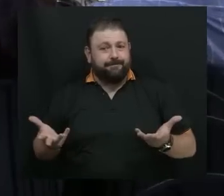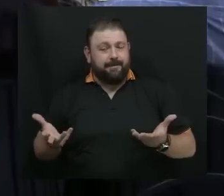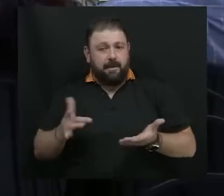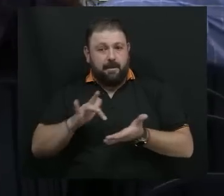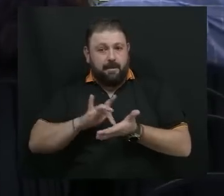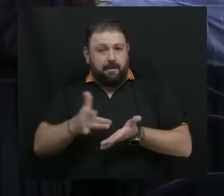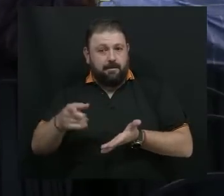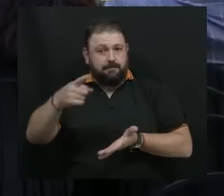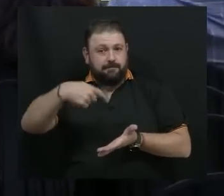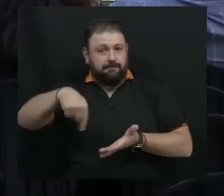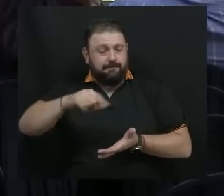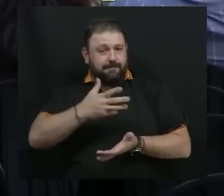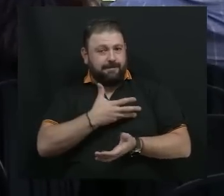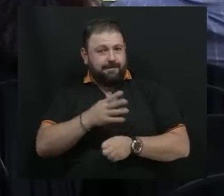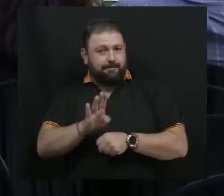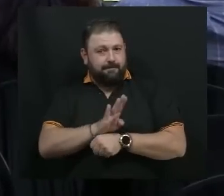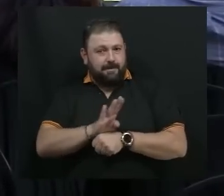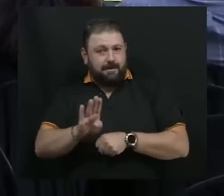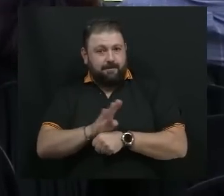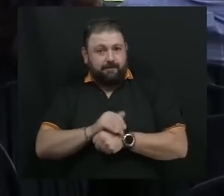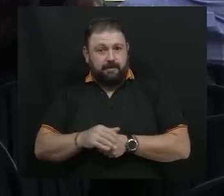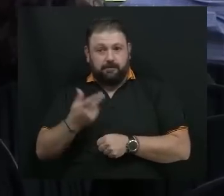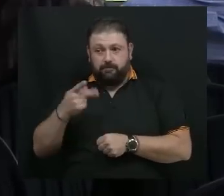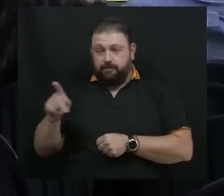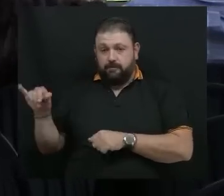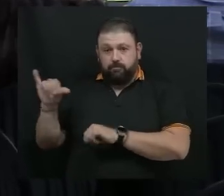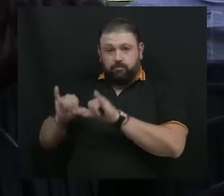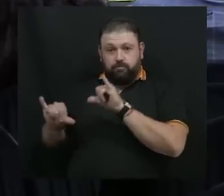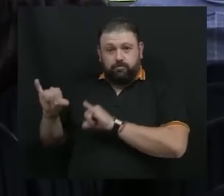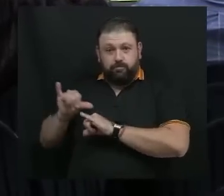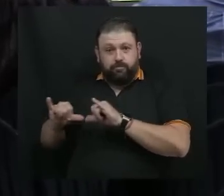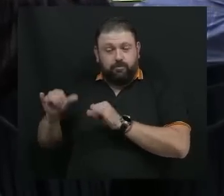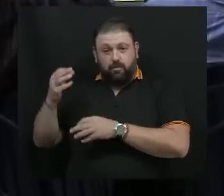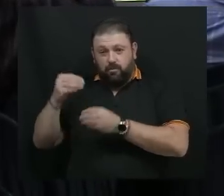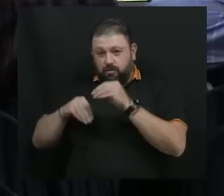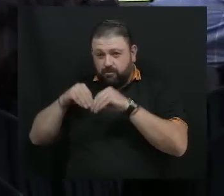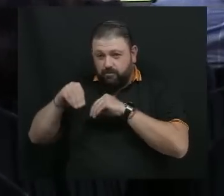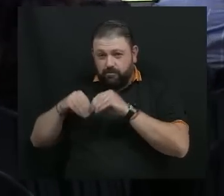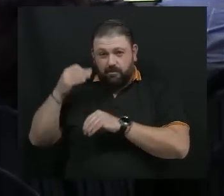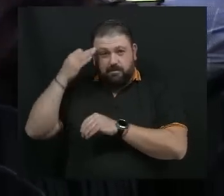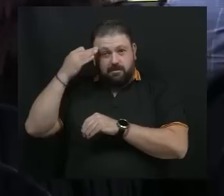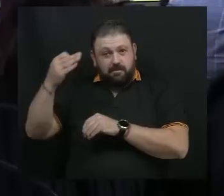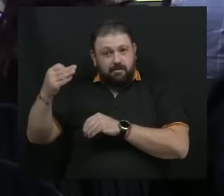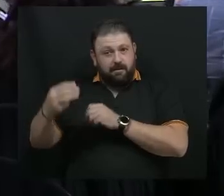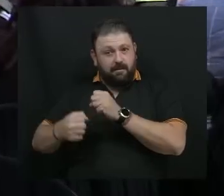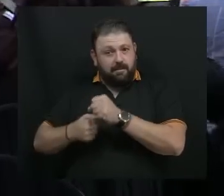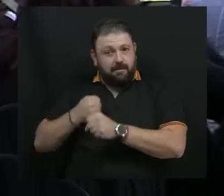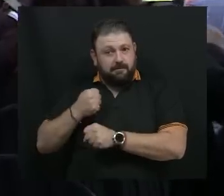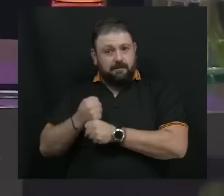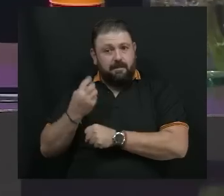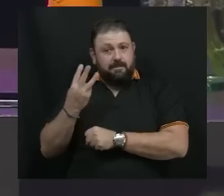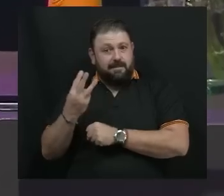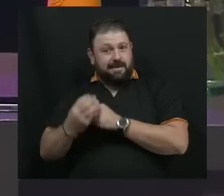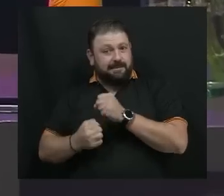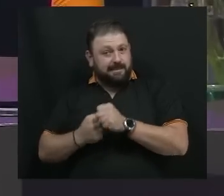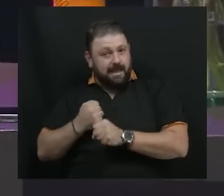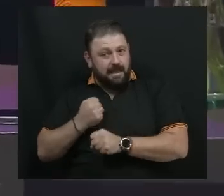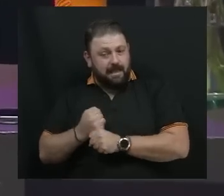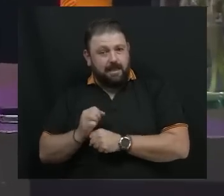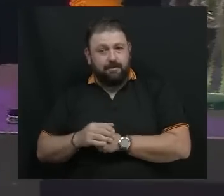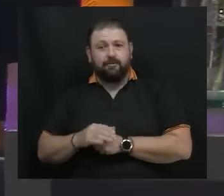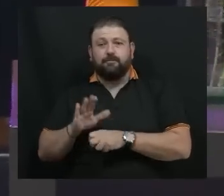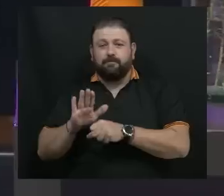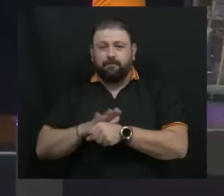tener este producto que llega directamente a las células y fortalece nuestro sistema inmunológico de forma inmediata. Ideal